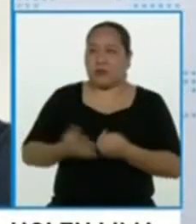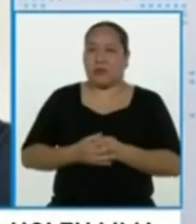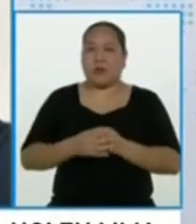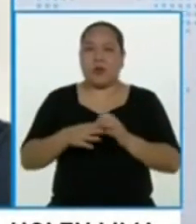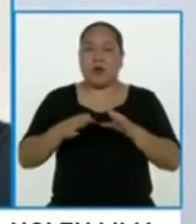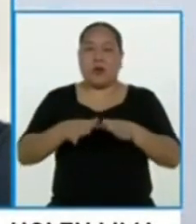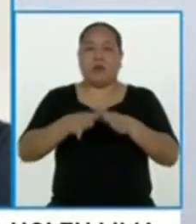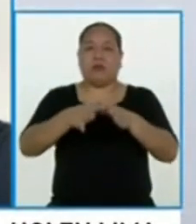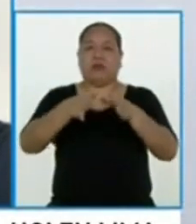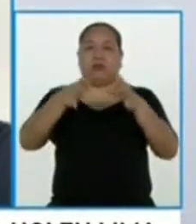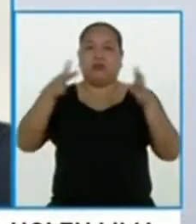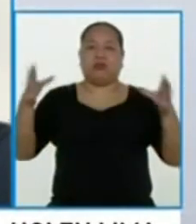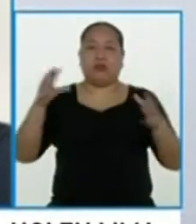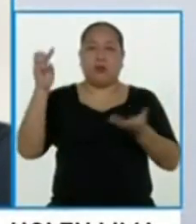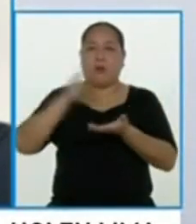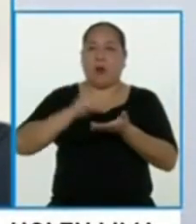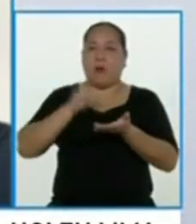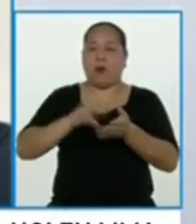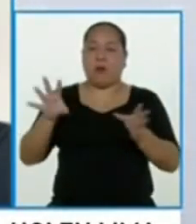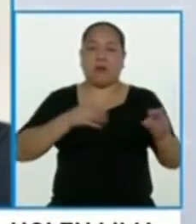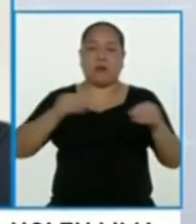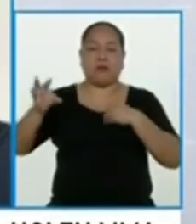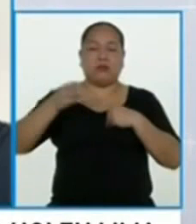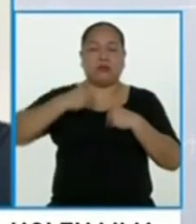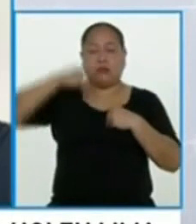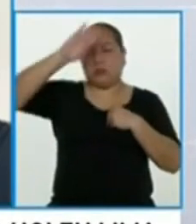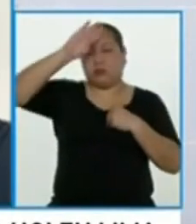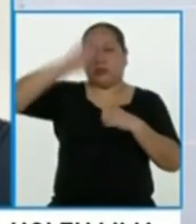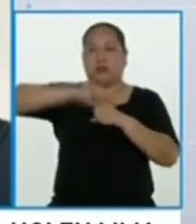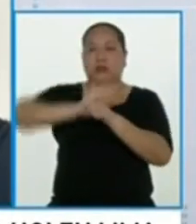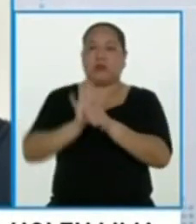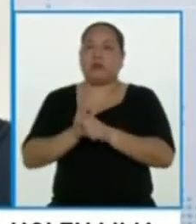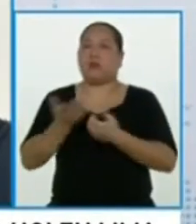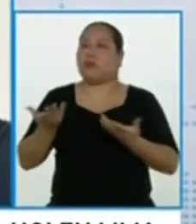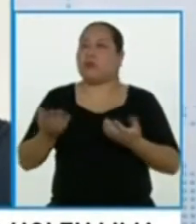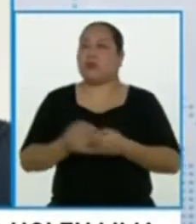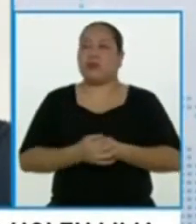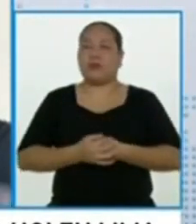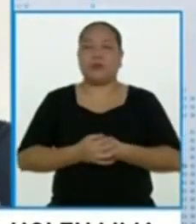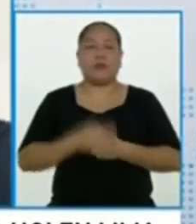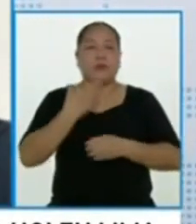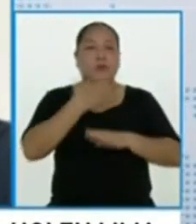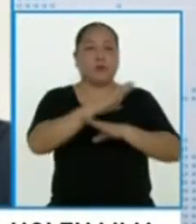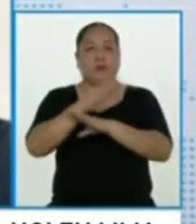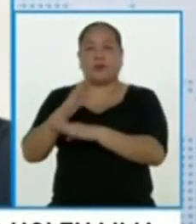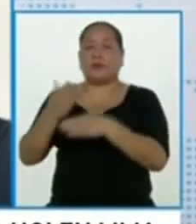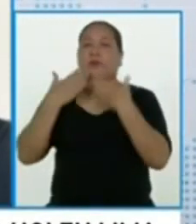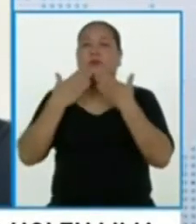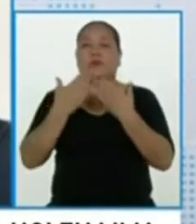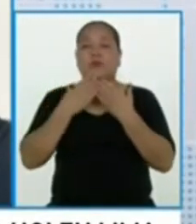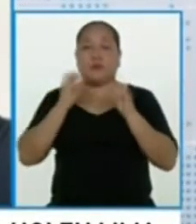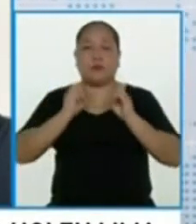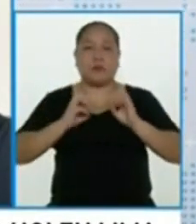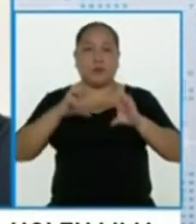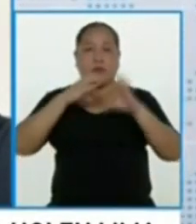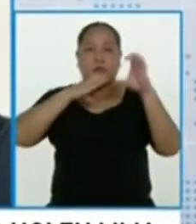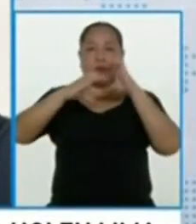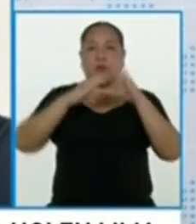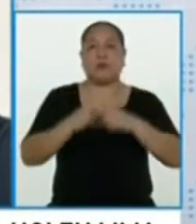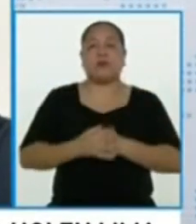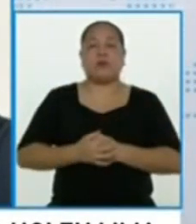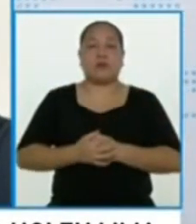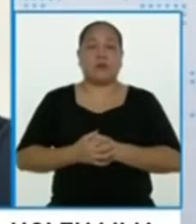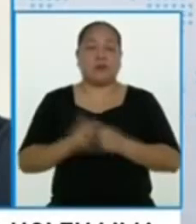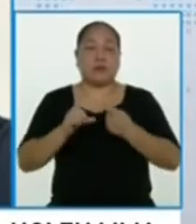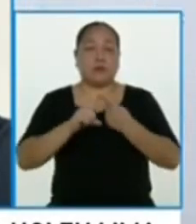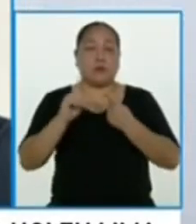de casos COVID-19, lamentablemente? ¿Qué tal? Buenas tardes, gracias por la oportunidad de comunicar.